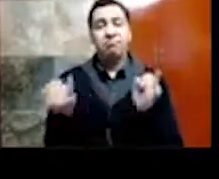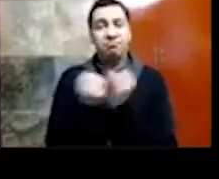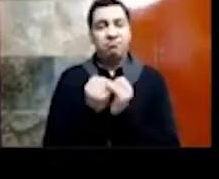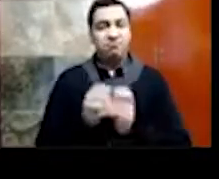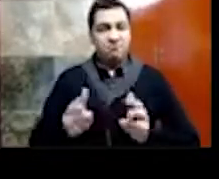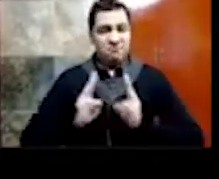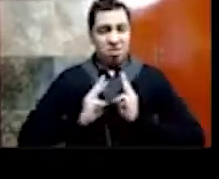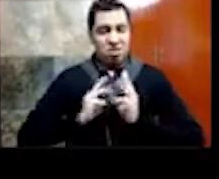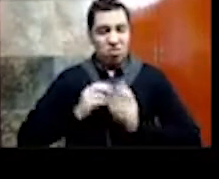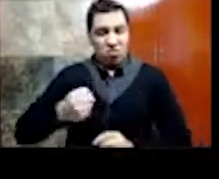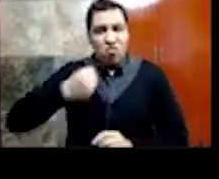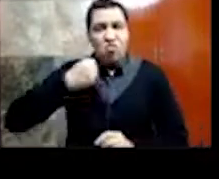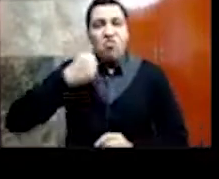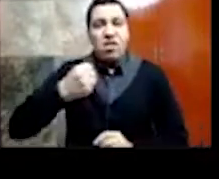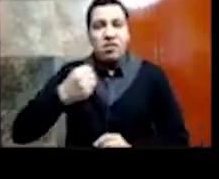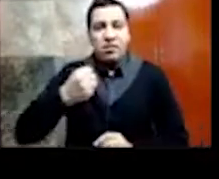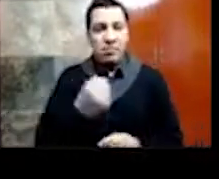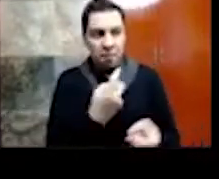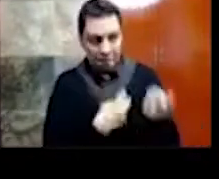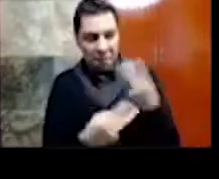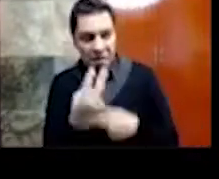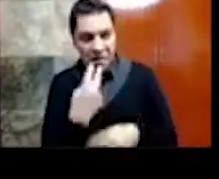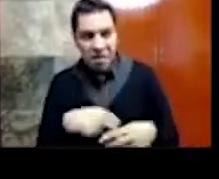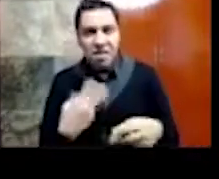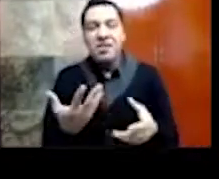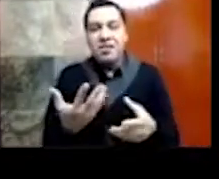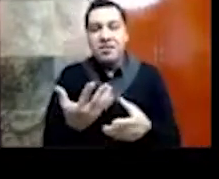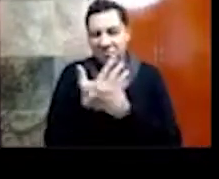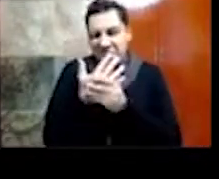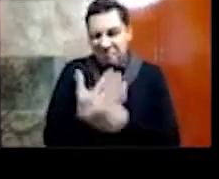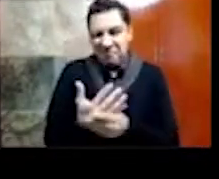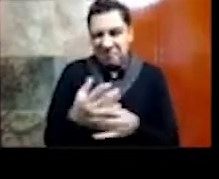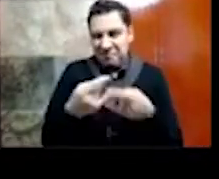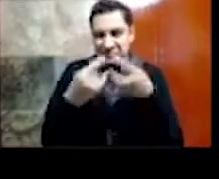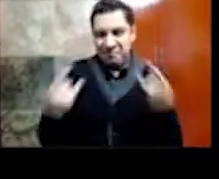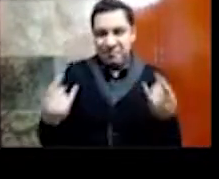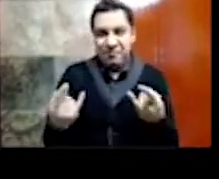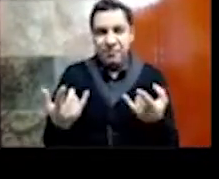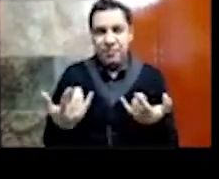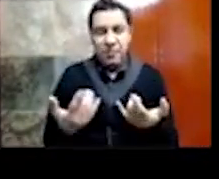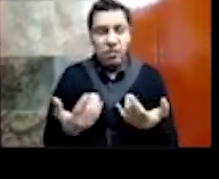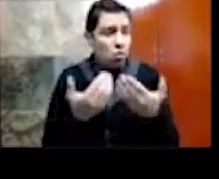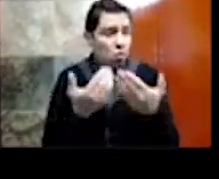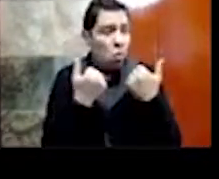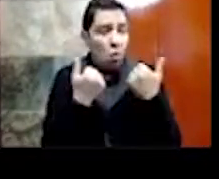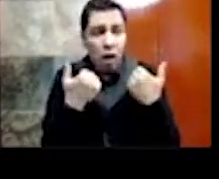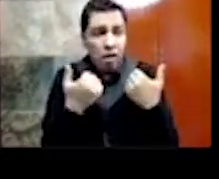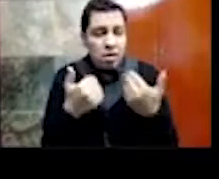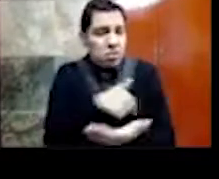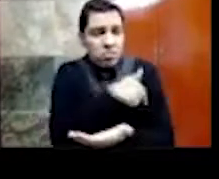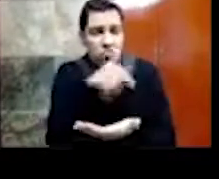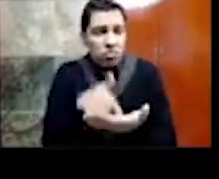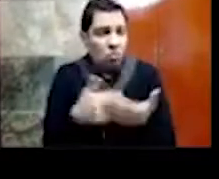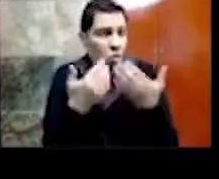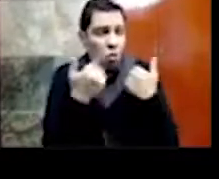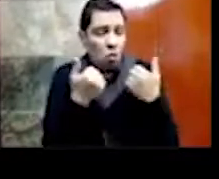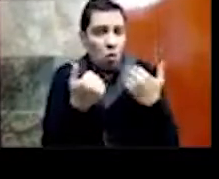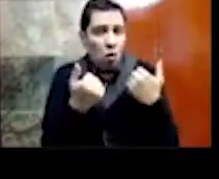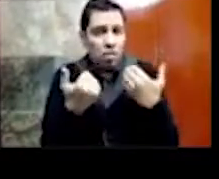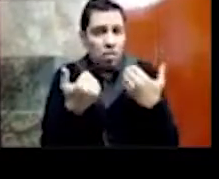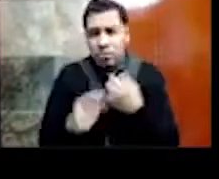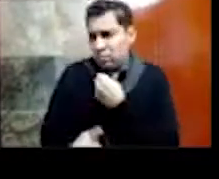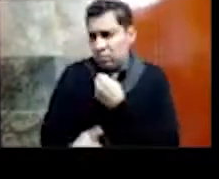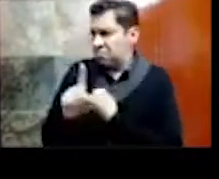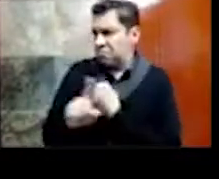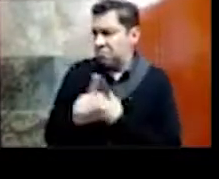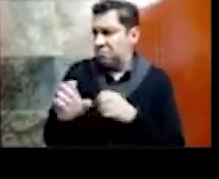llega un primo al que le decimos: no hay lugar, no, y el primo dice: no hay problema,